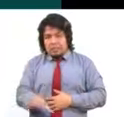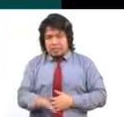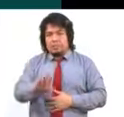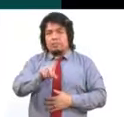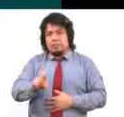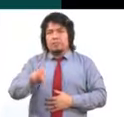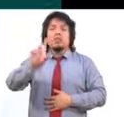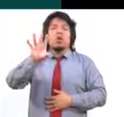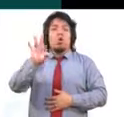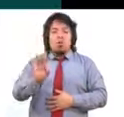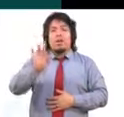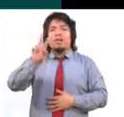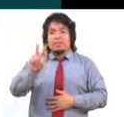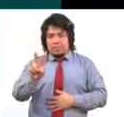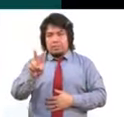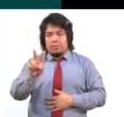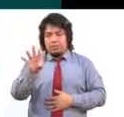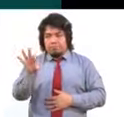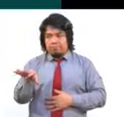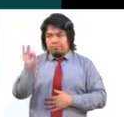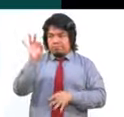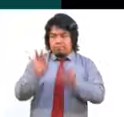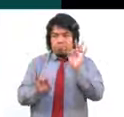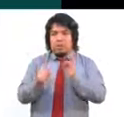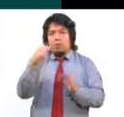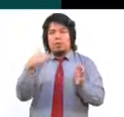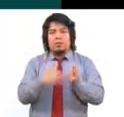10.142, entre las que destacan